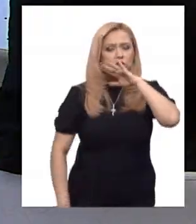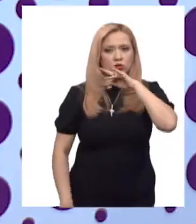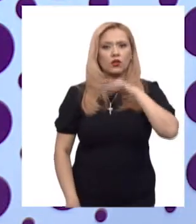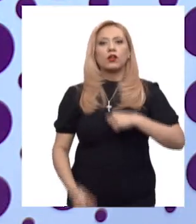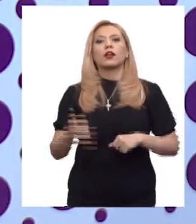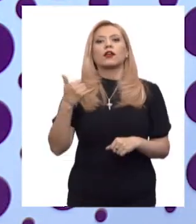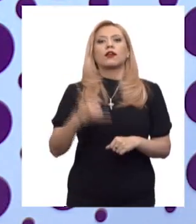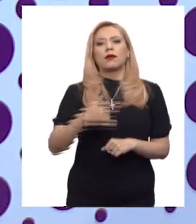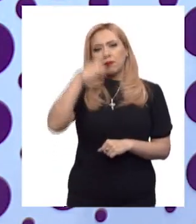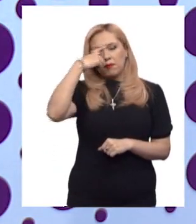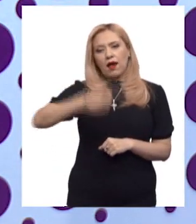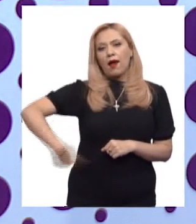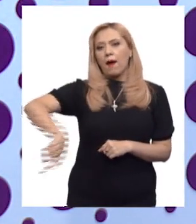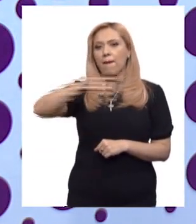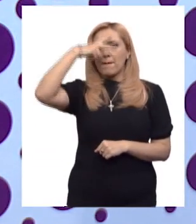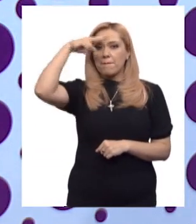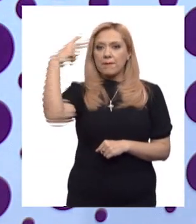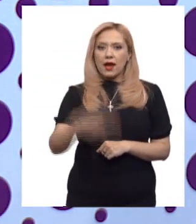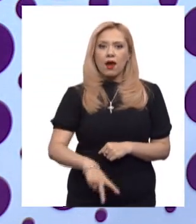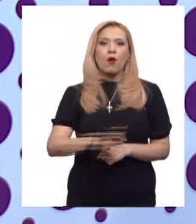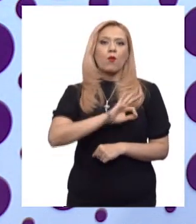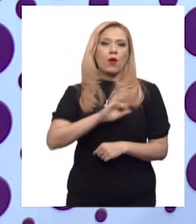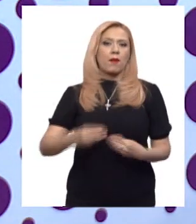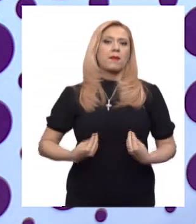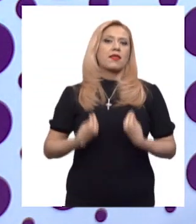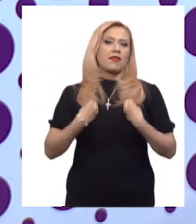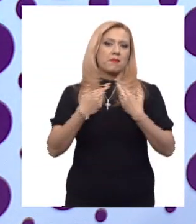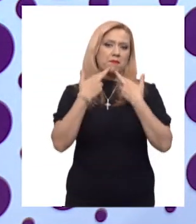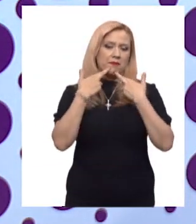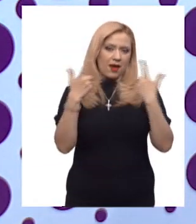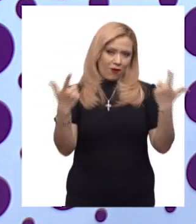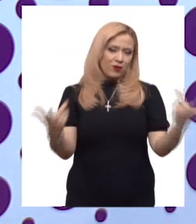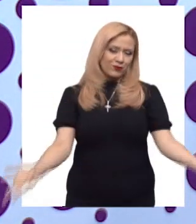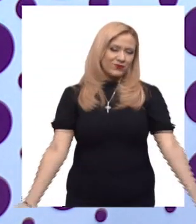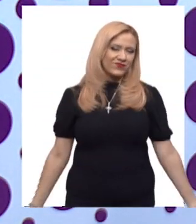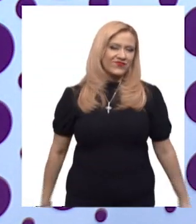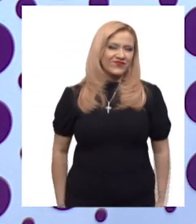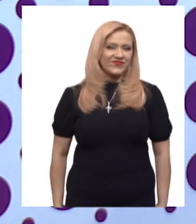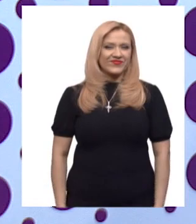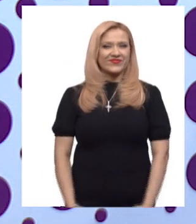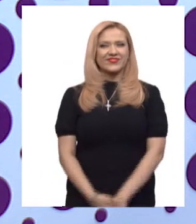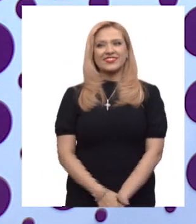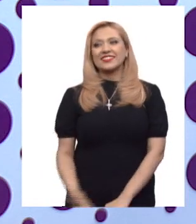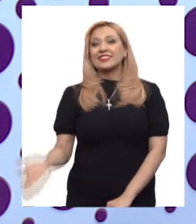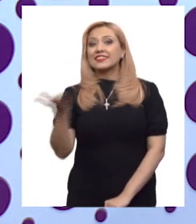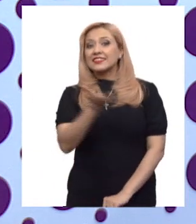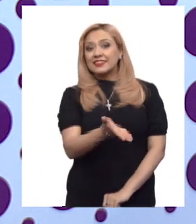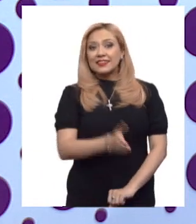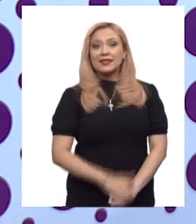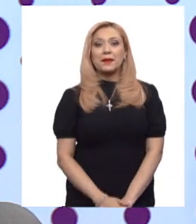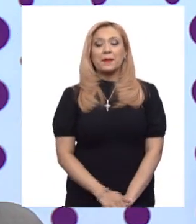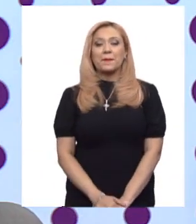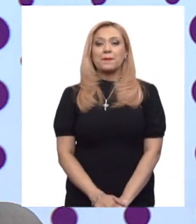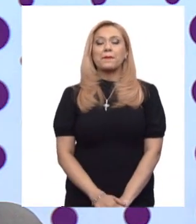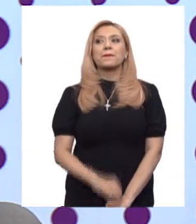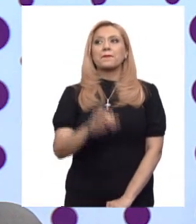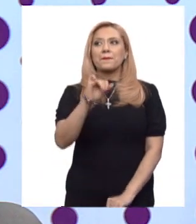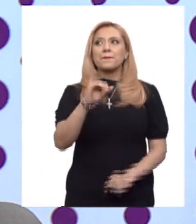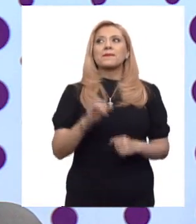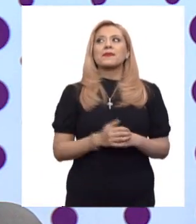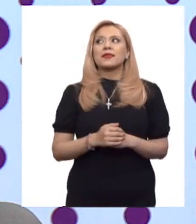que los mexicanos y las mexicanas vivan mejor, que de eso se trata, ¿no? Claro. Priscila, ¿alguna conclusión? Sí,